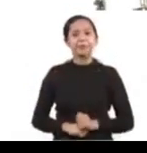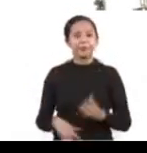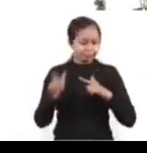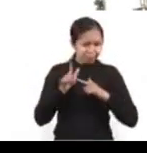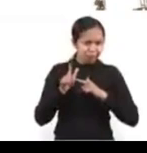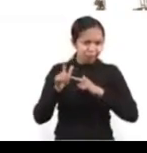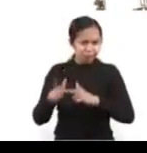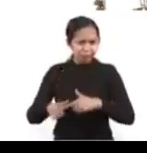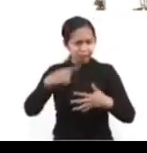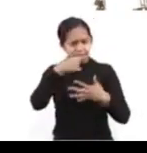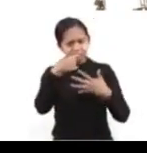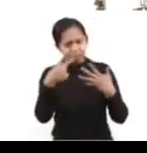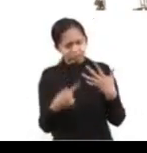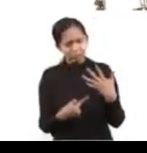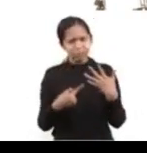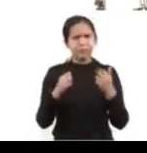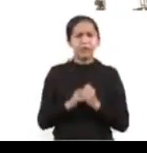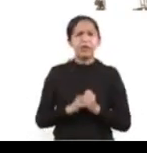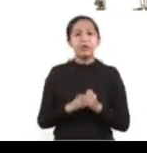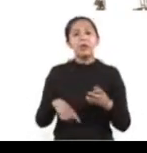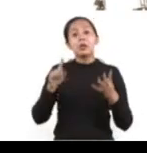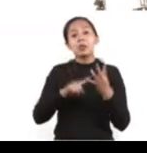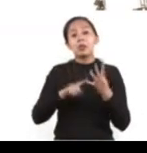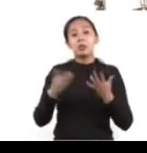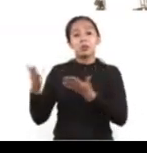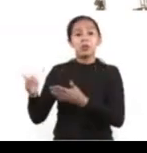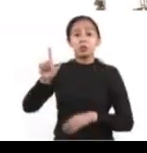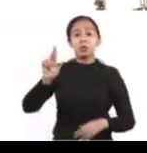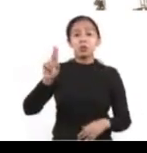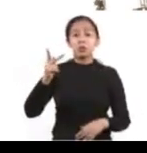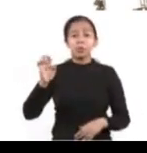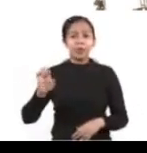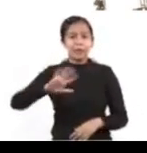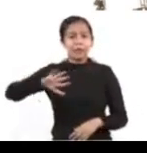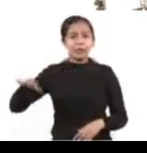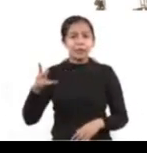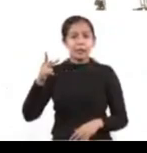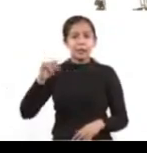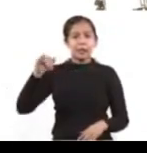Continuamos con el himno de Coajimalpa. Tenemos a Lupe